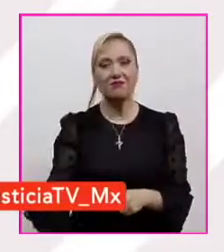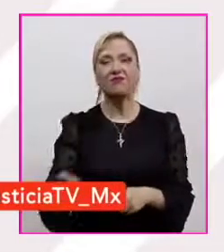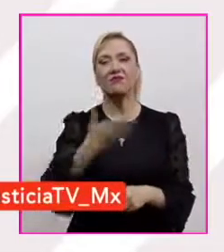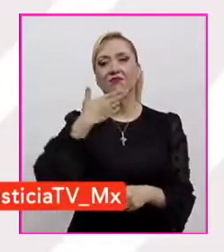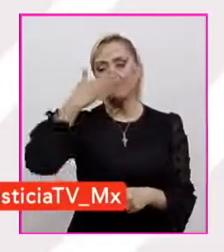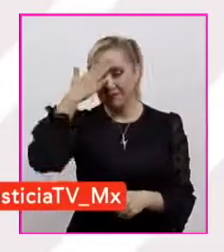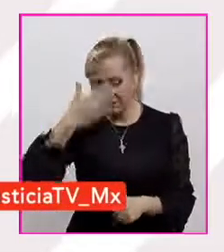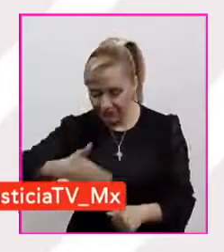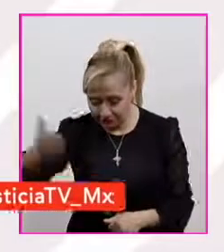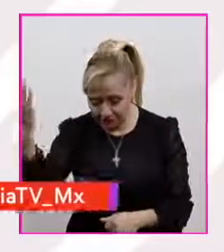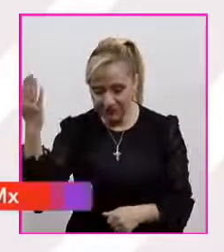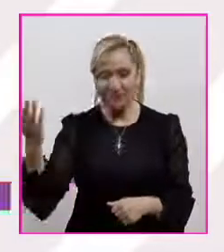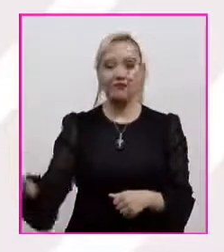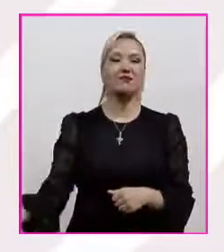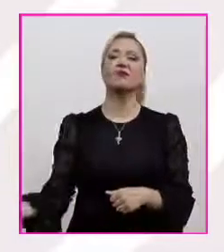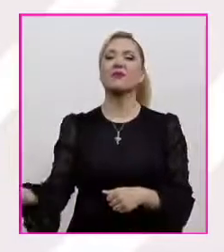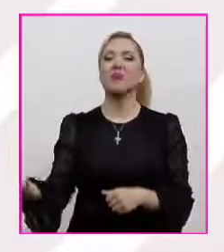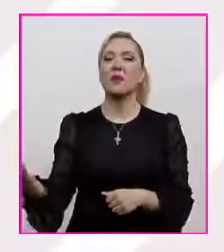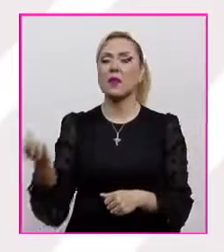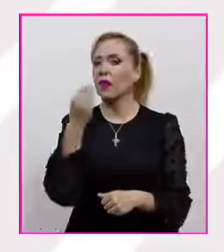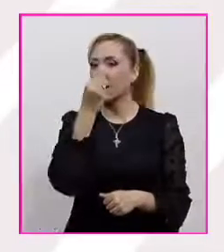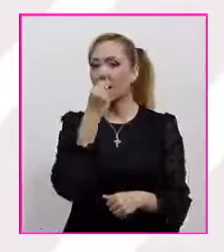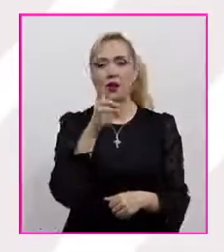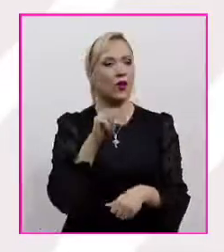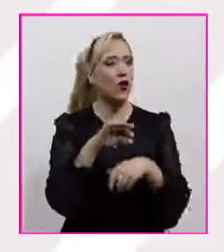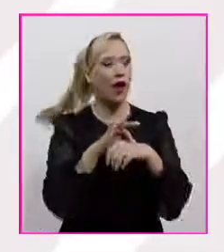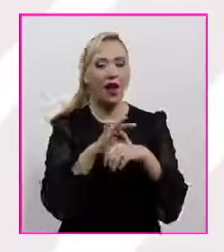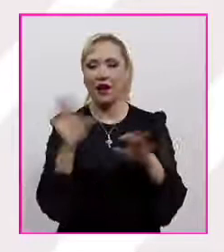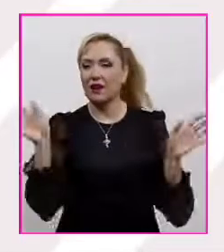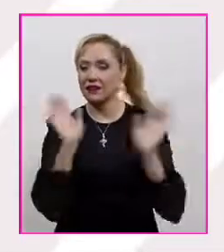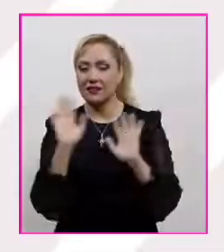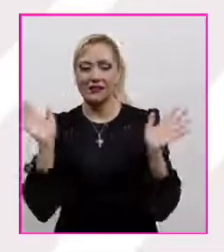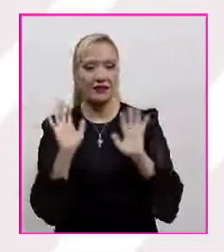de religión musulmana, era vegetariana